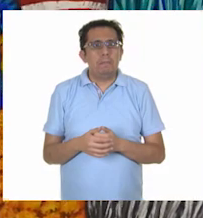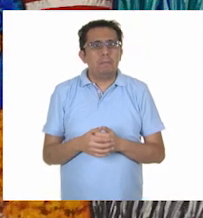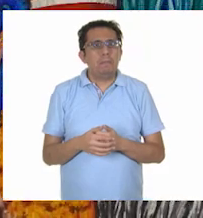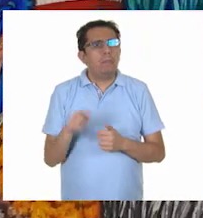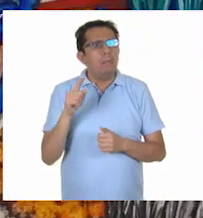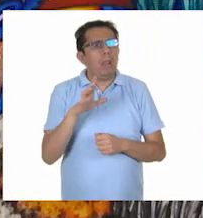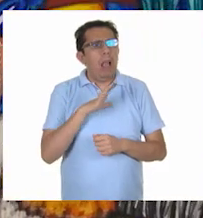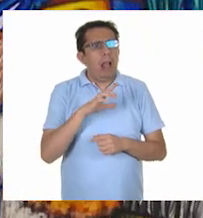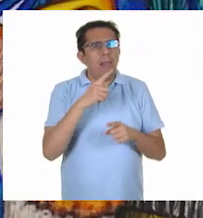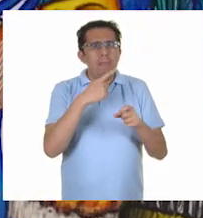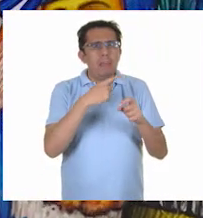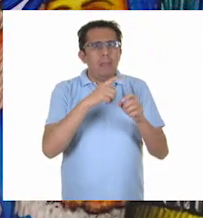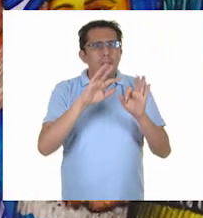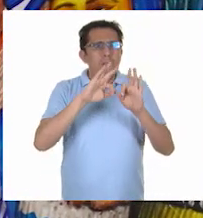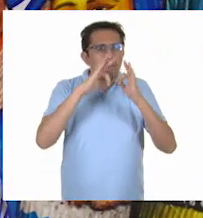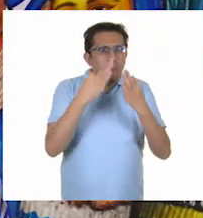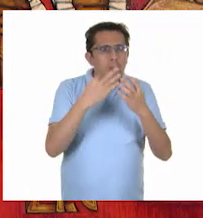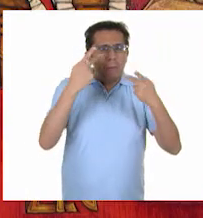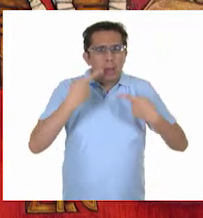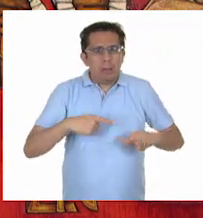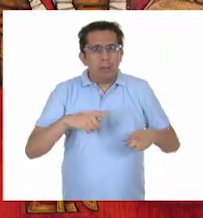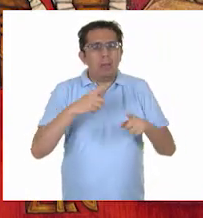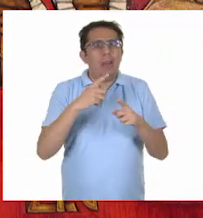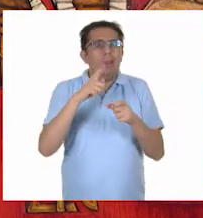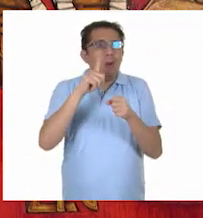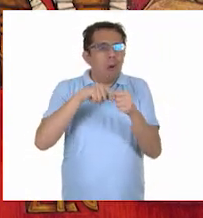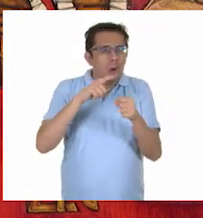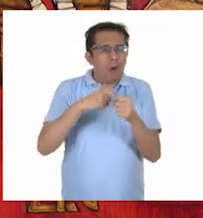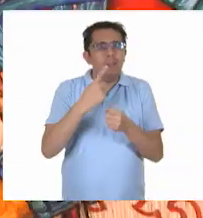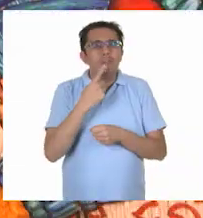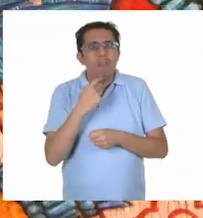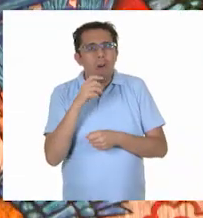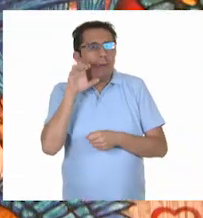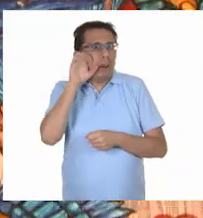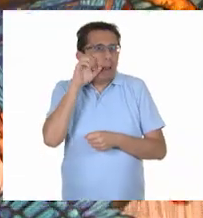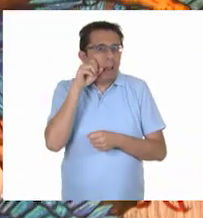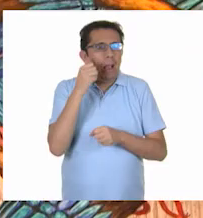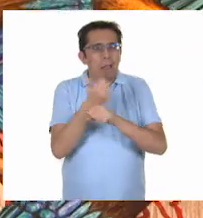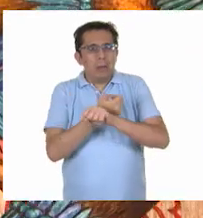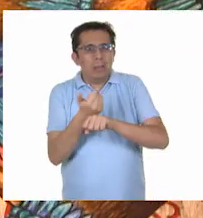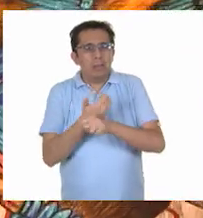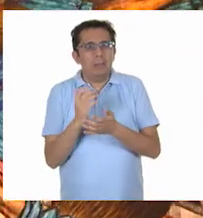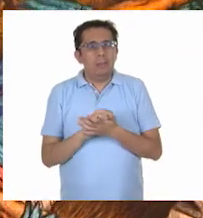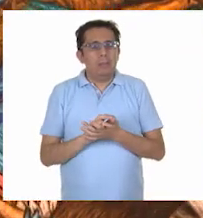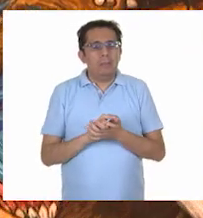Aparecen figuras coloreadas en altos contrastes, rojos, naranjas,